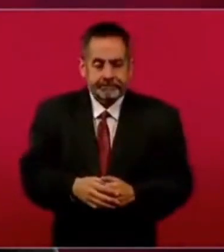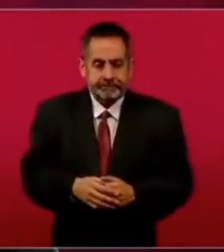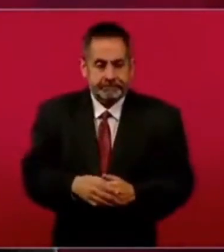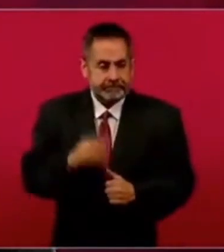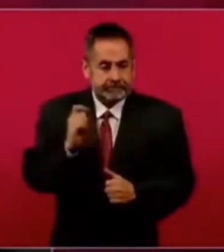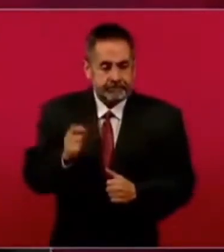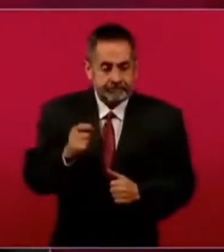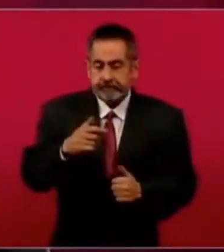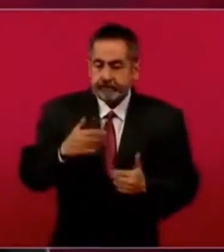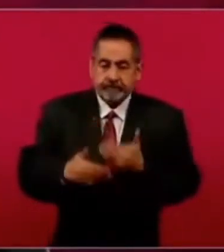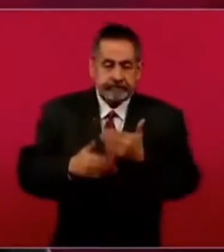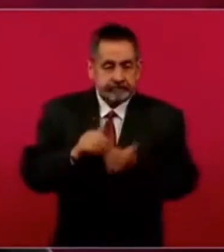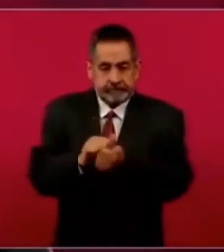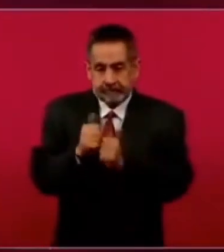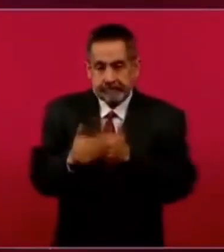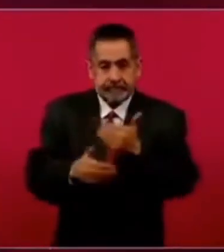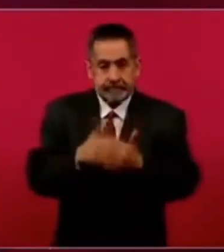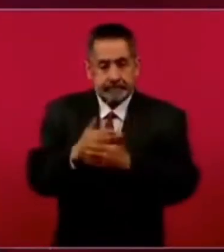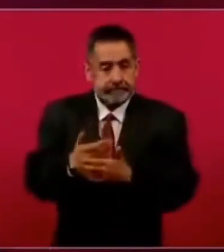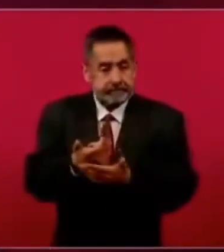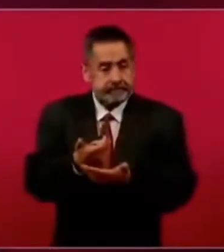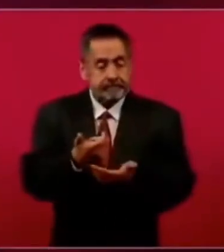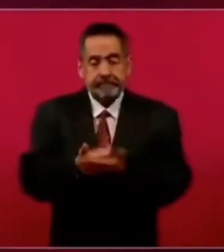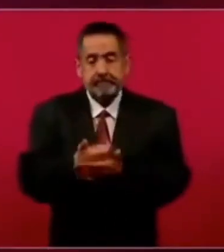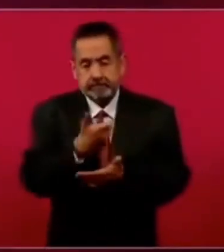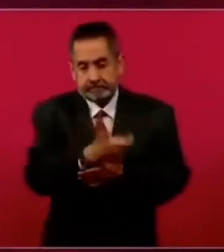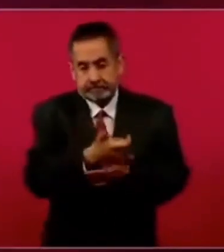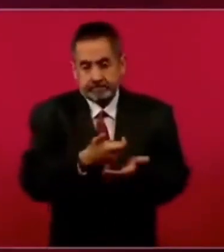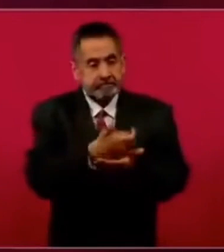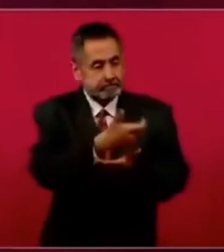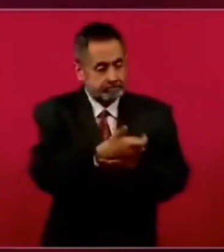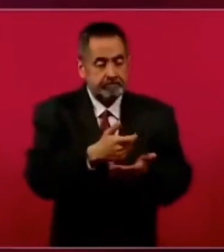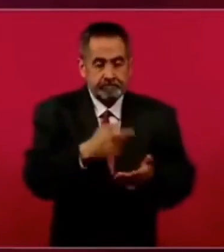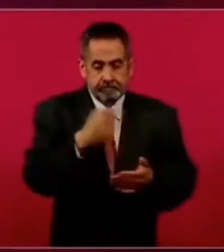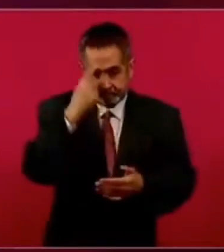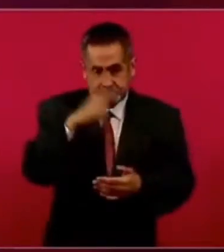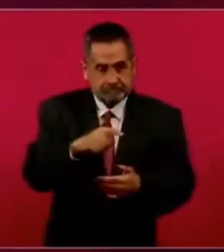qué se ha avanzado en el pago de las indemnizaciones,